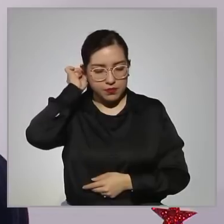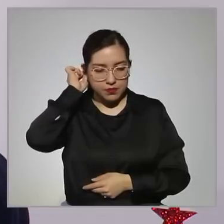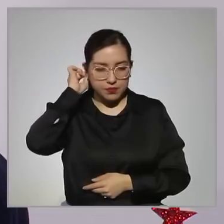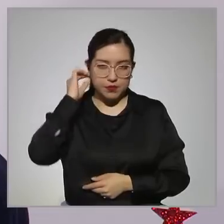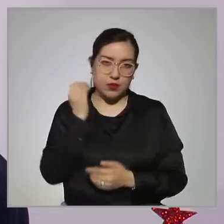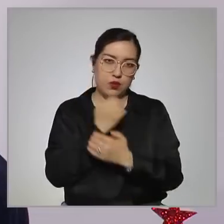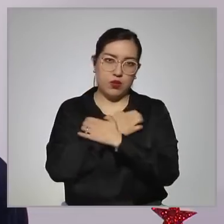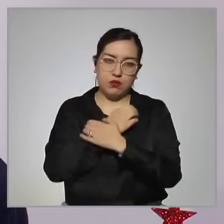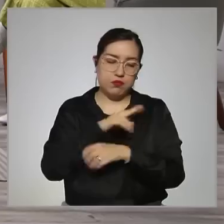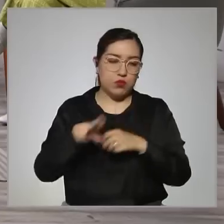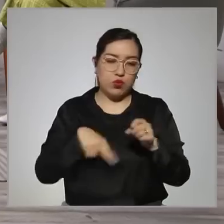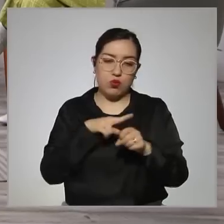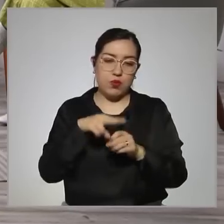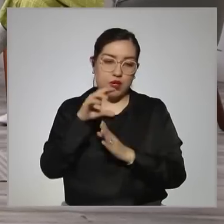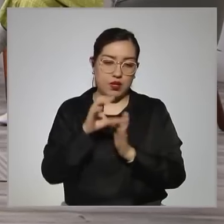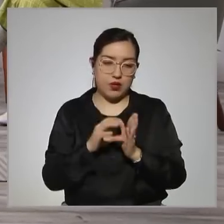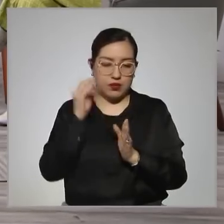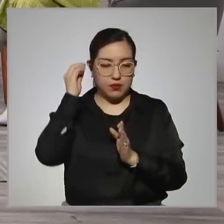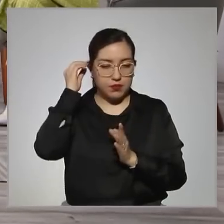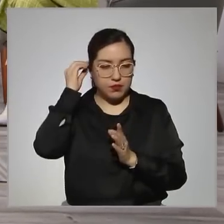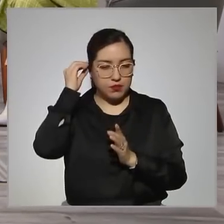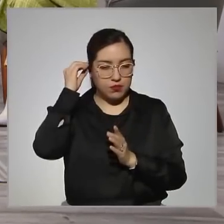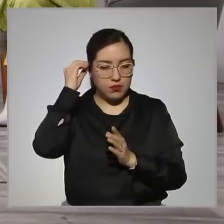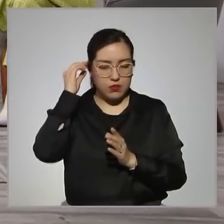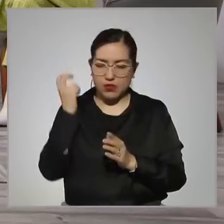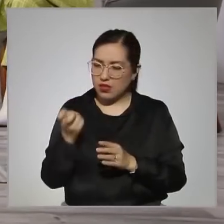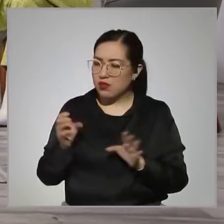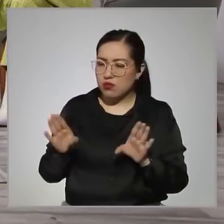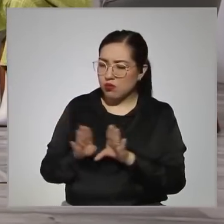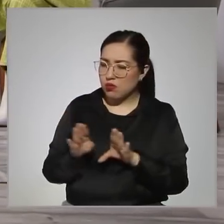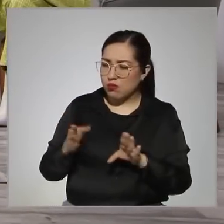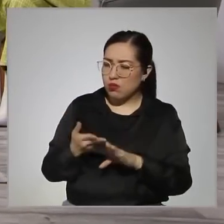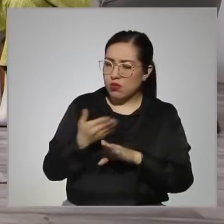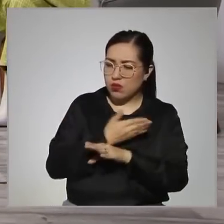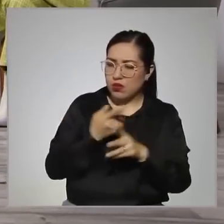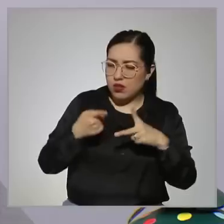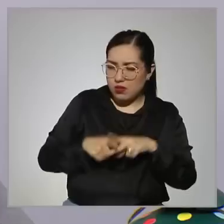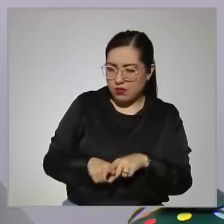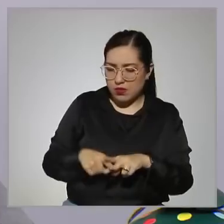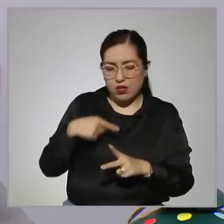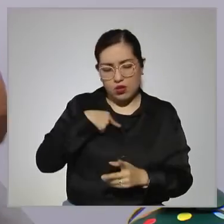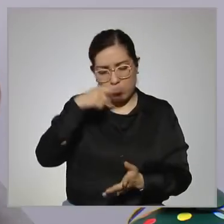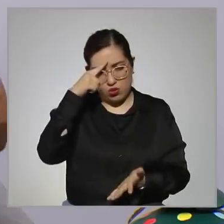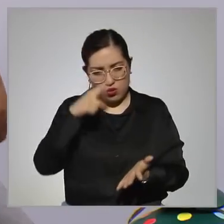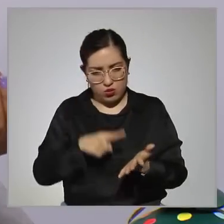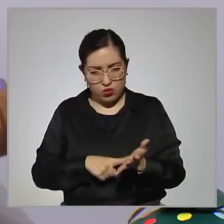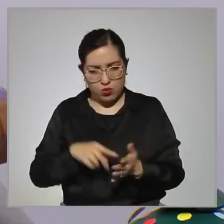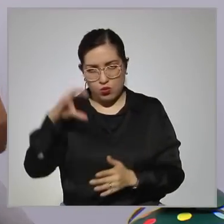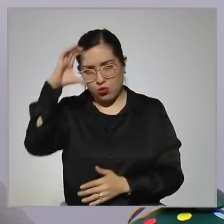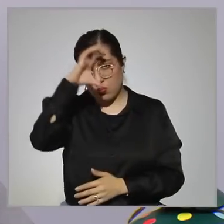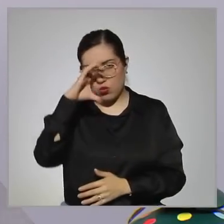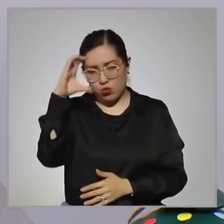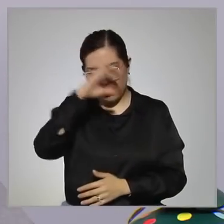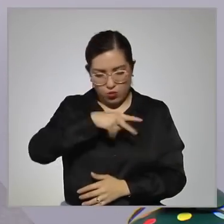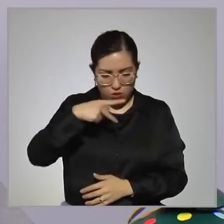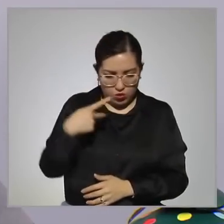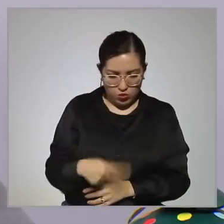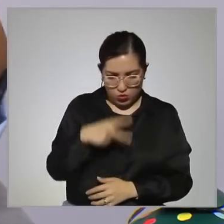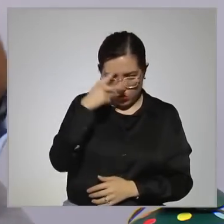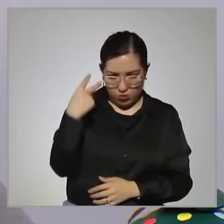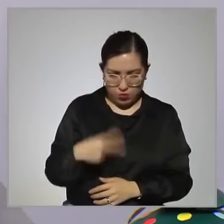Claro. ¿Y esta fusión cómo se habrá realizado? Tiene mucho que ver con que en general la cultura en México